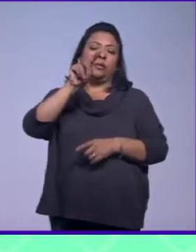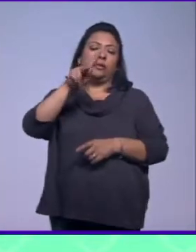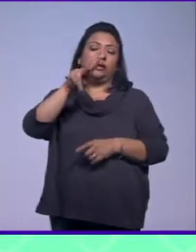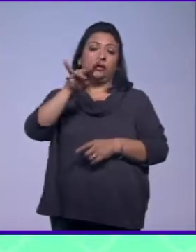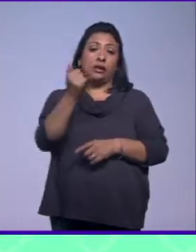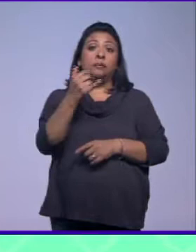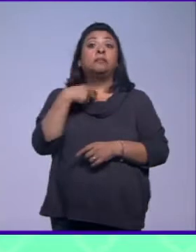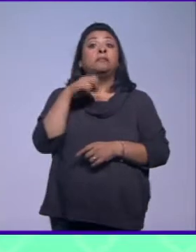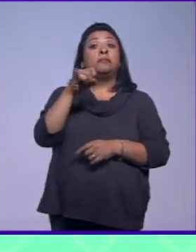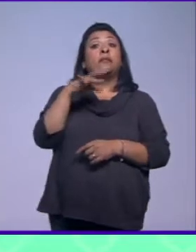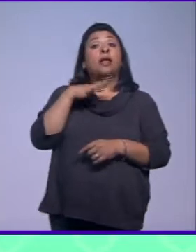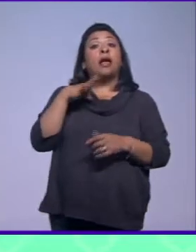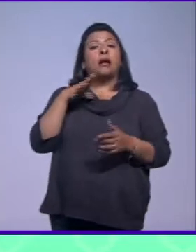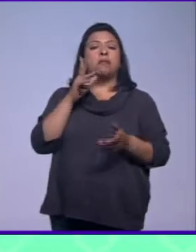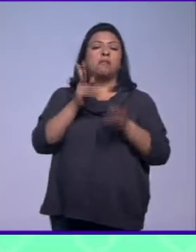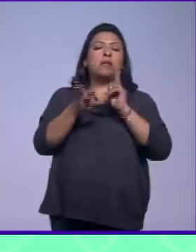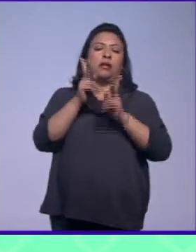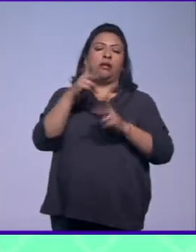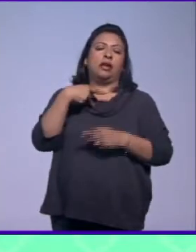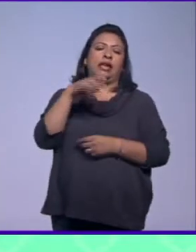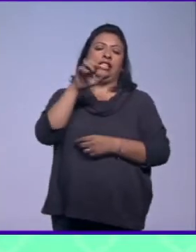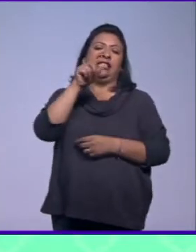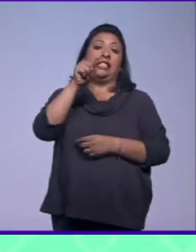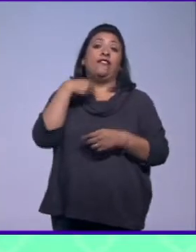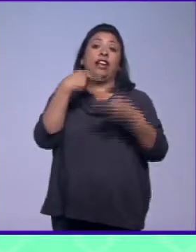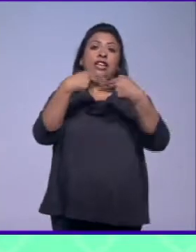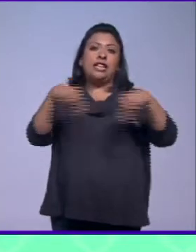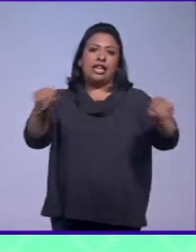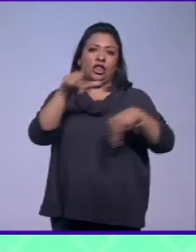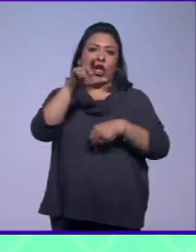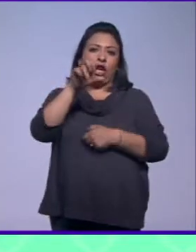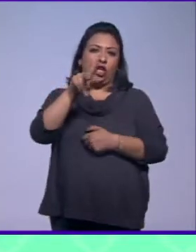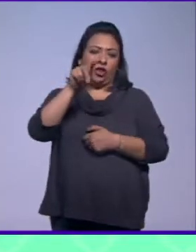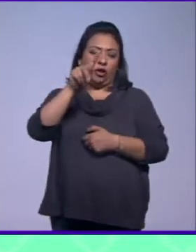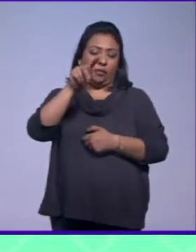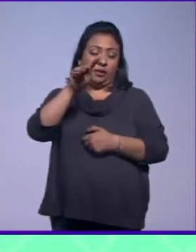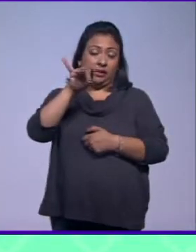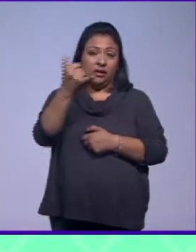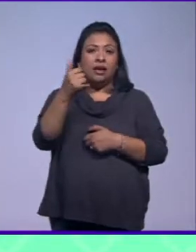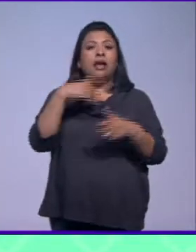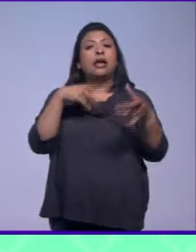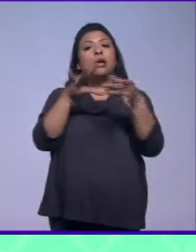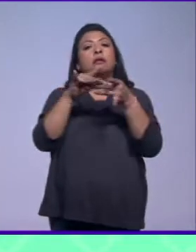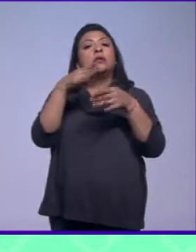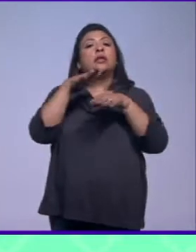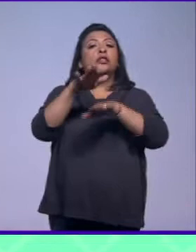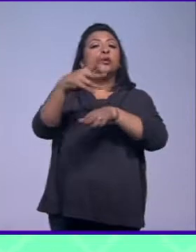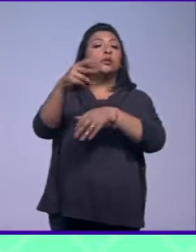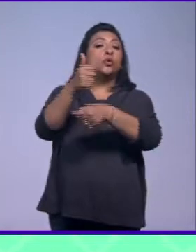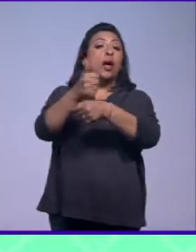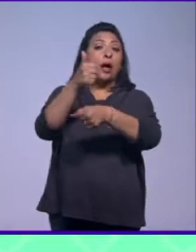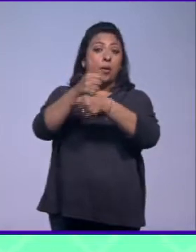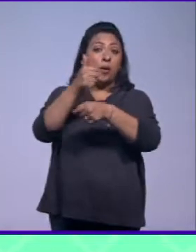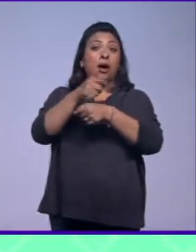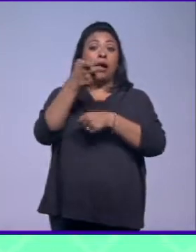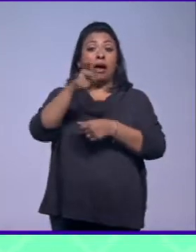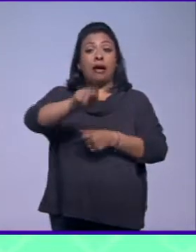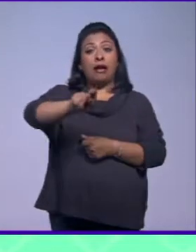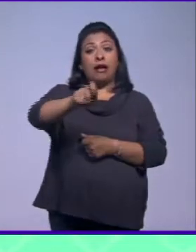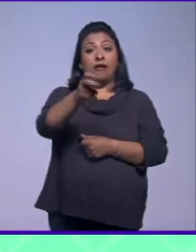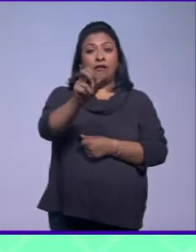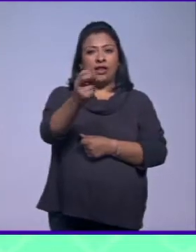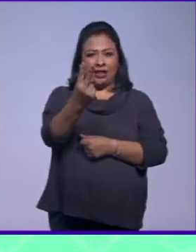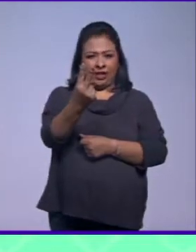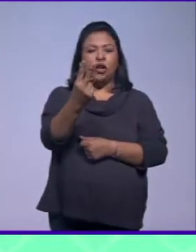vamos a tener una conversación con esteban volkov quien es nieto trotsky nos cuenta un poco en torno a su abuelo esto porque en canal 22